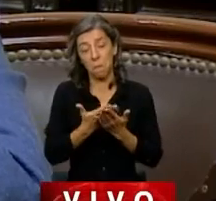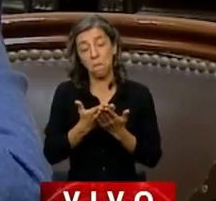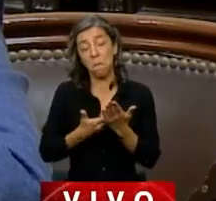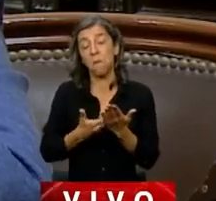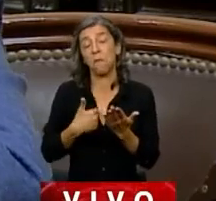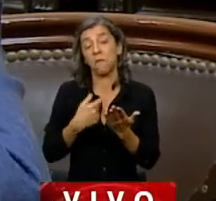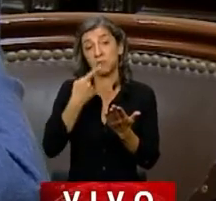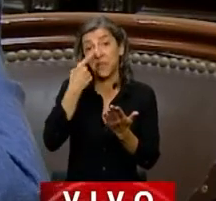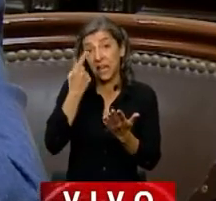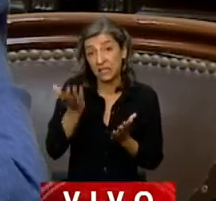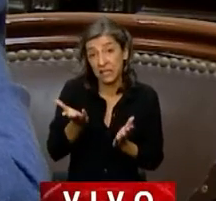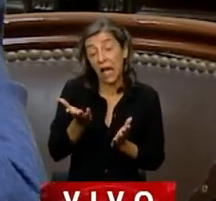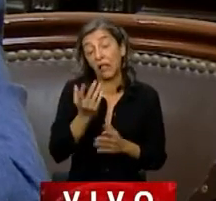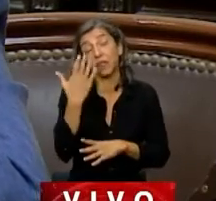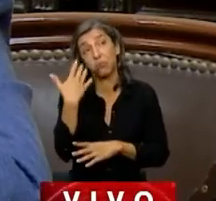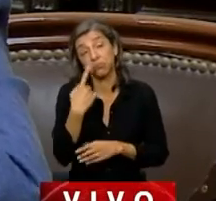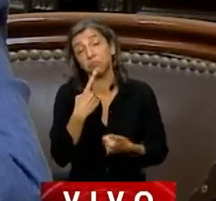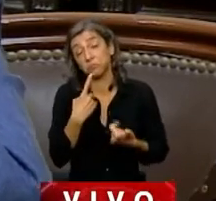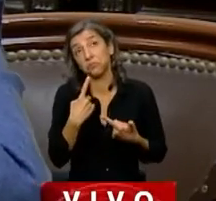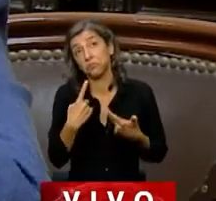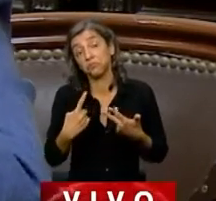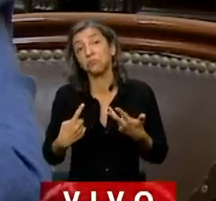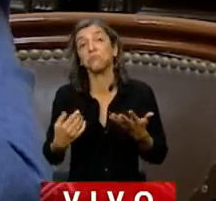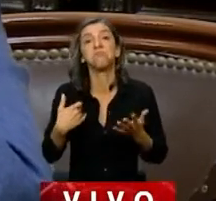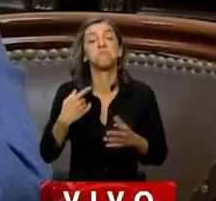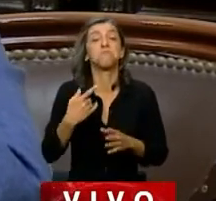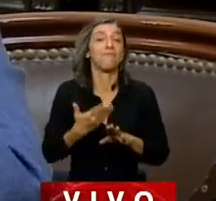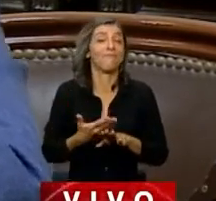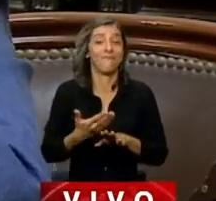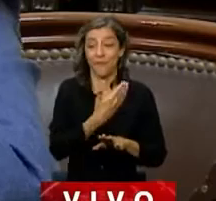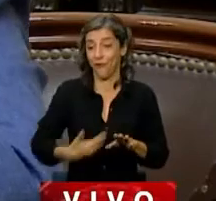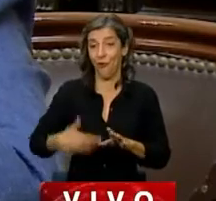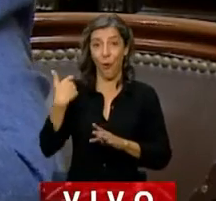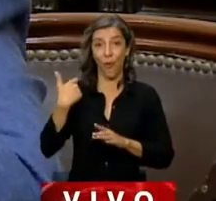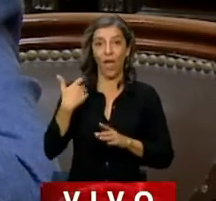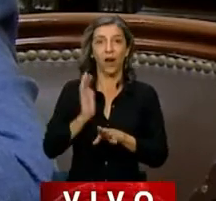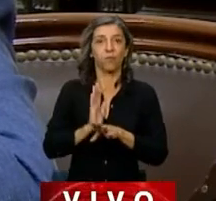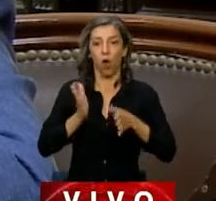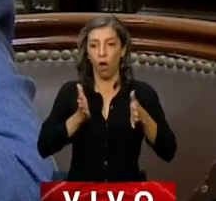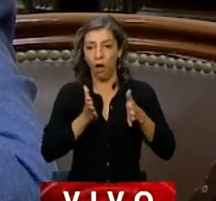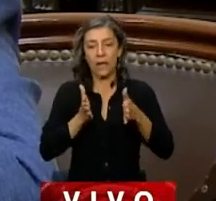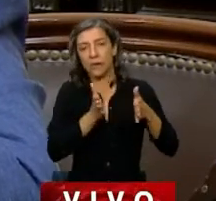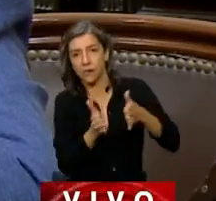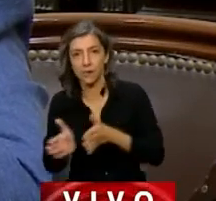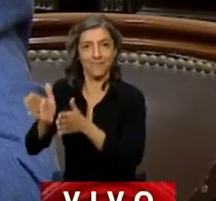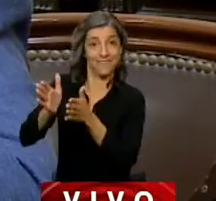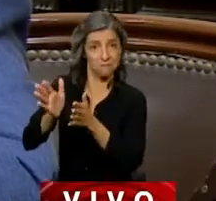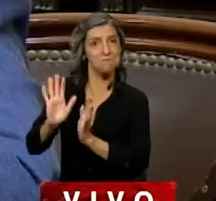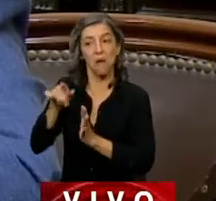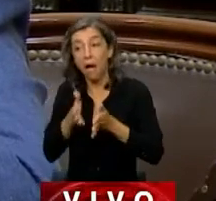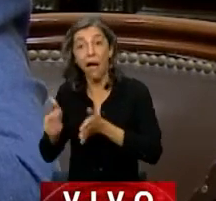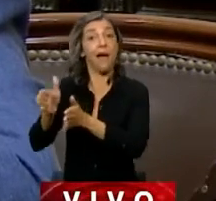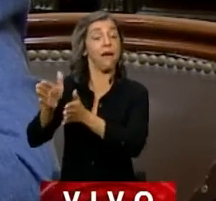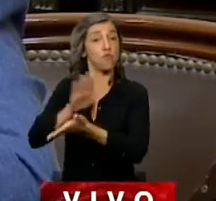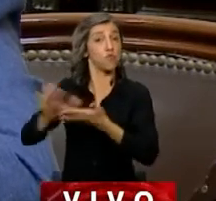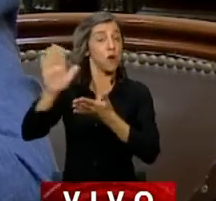cosas, interesantes porque implicaban un cambio de rumbo alrededor de lo que hasta ahora venía haciendo el gobierno. Nadie le escapa que hoy estamos ante una